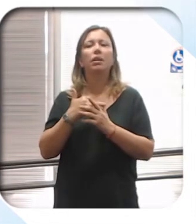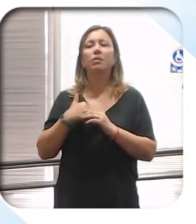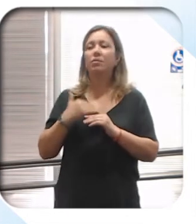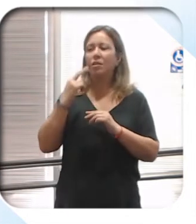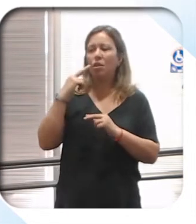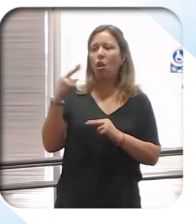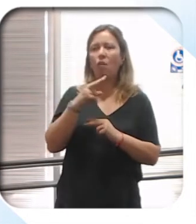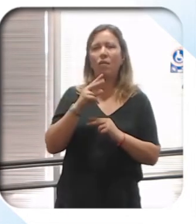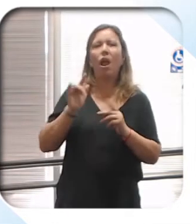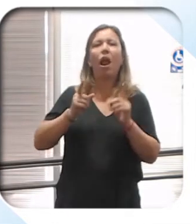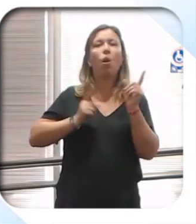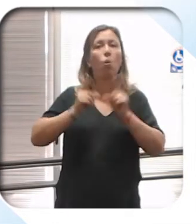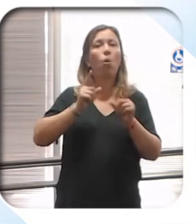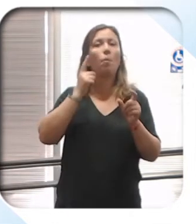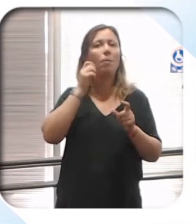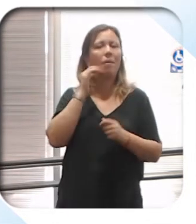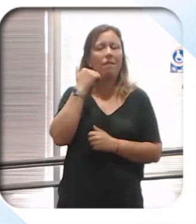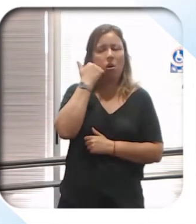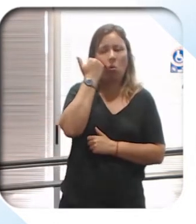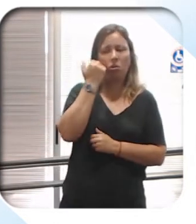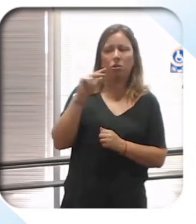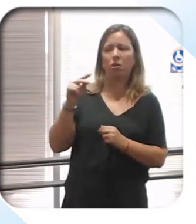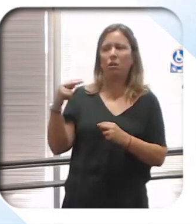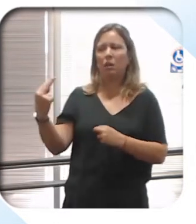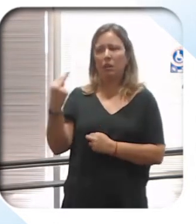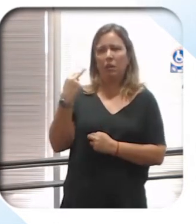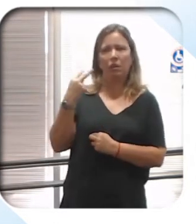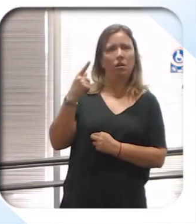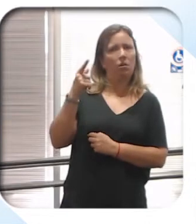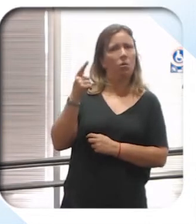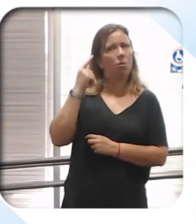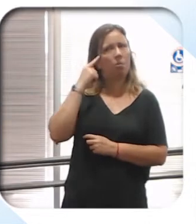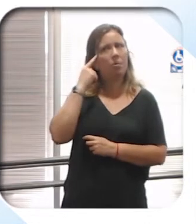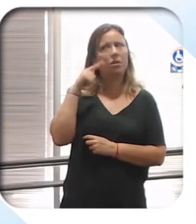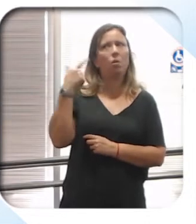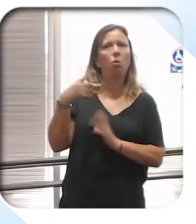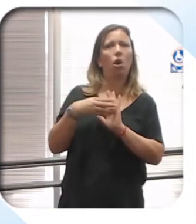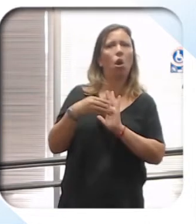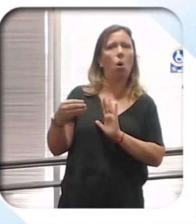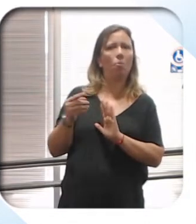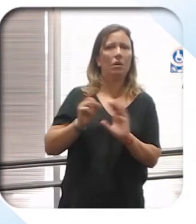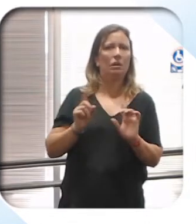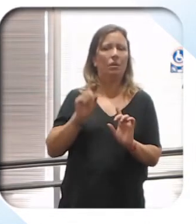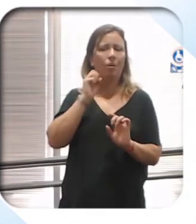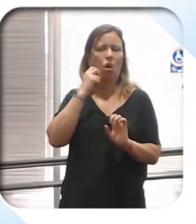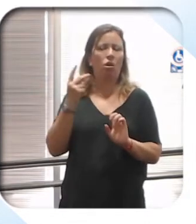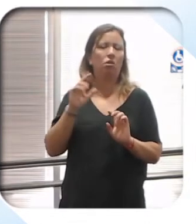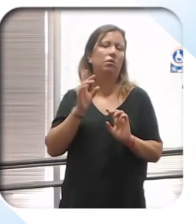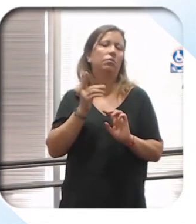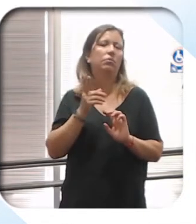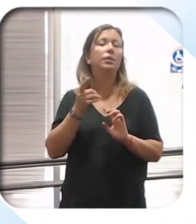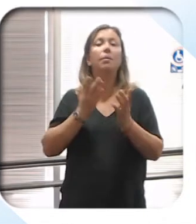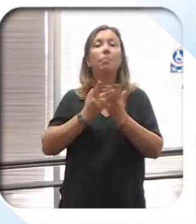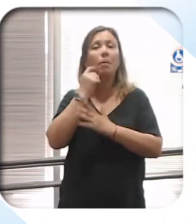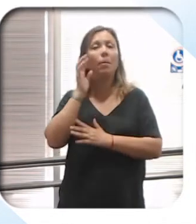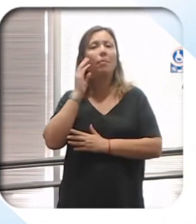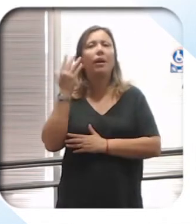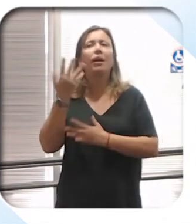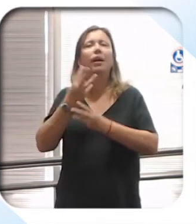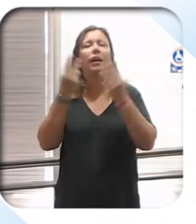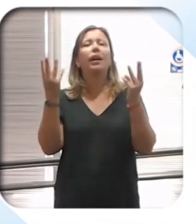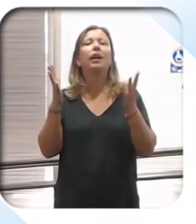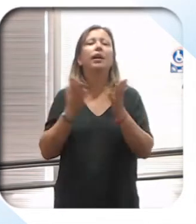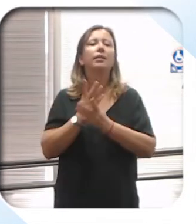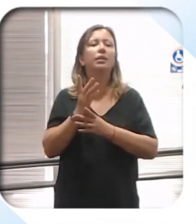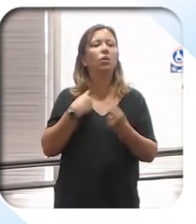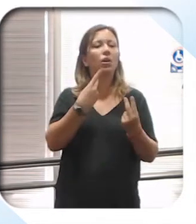o aún avergonzar. No sea cosa que el niño vaya a pensar o imitar situaciones. Los padres generalmente lo primero que